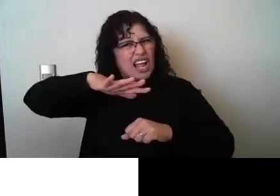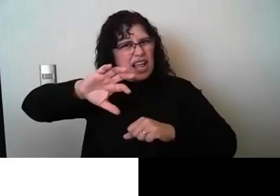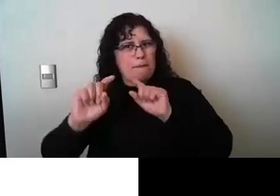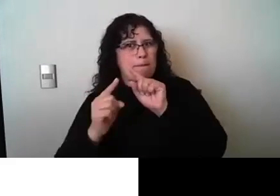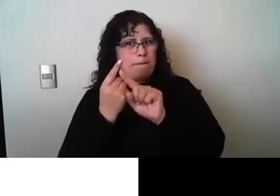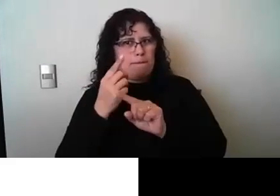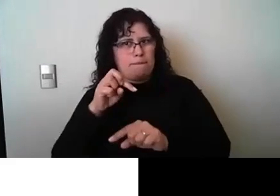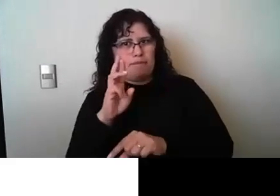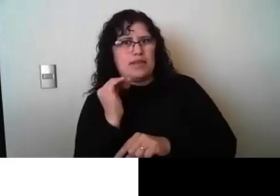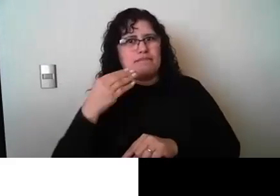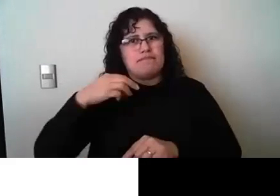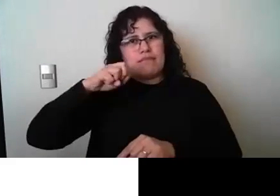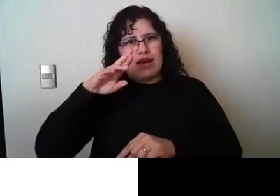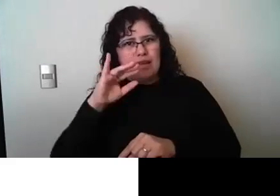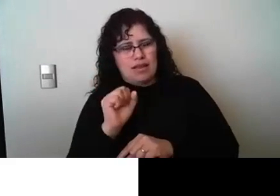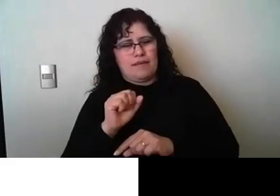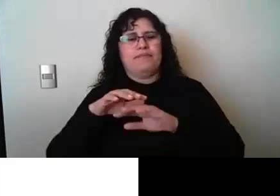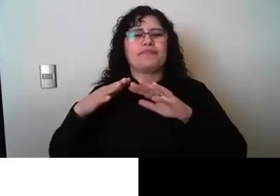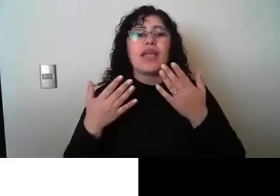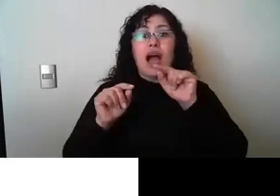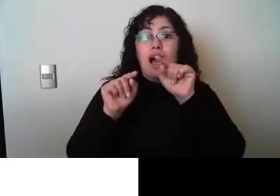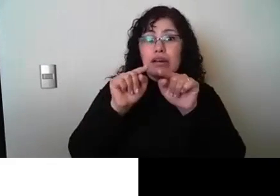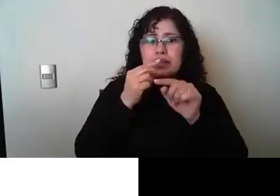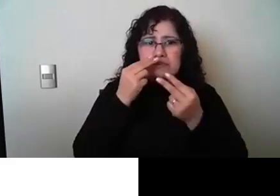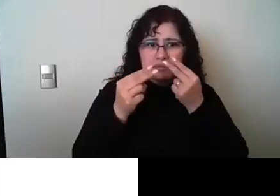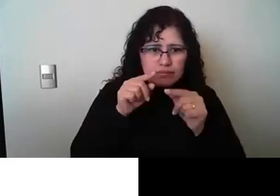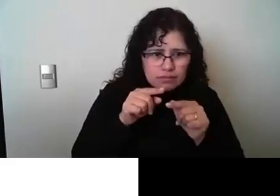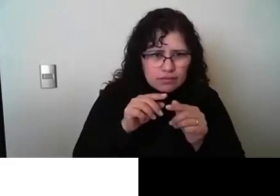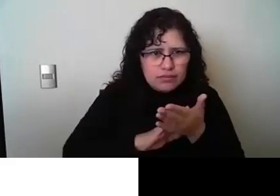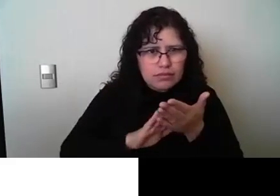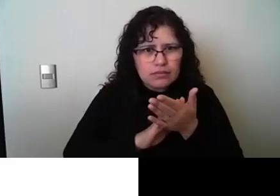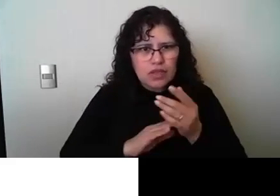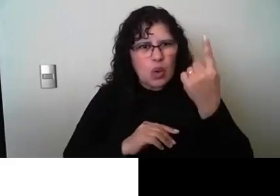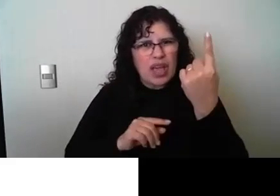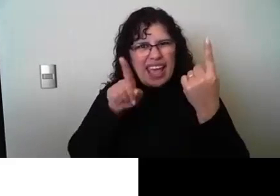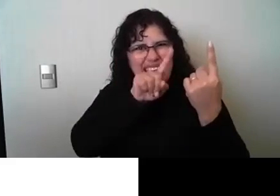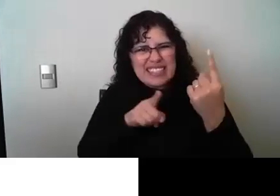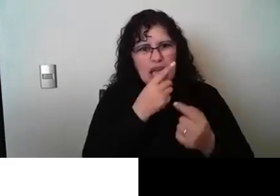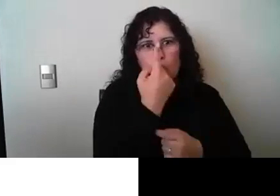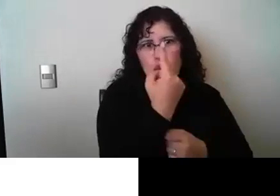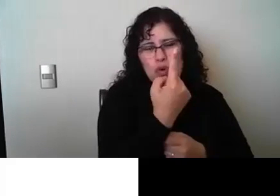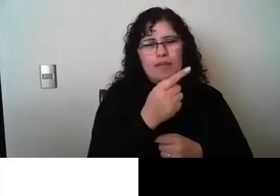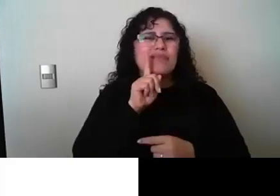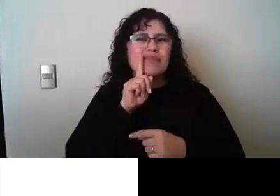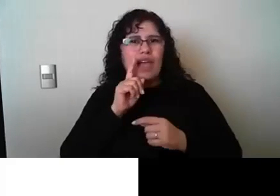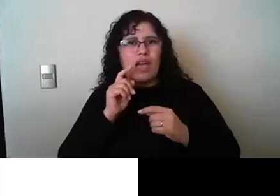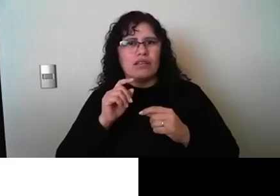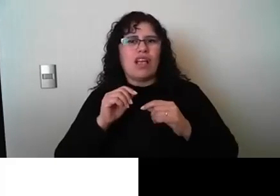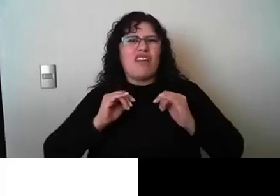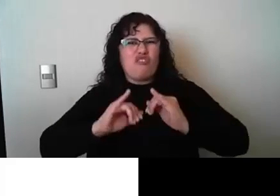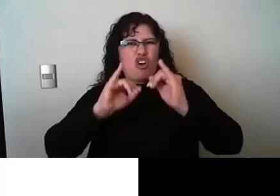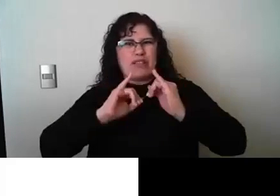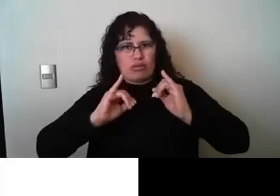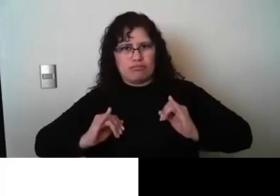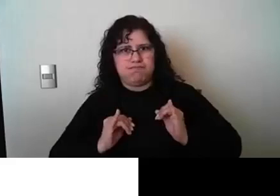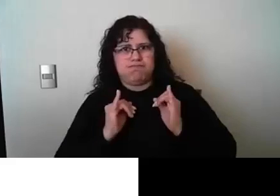S1, ¿cierto?, recibe información del tálamo ipsilateral y está organizada como todo sistema